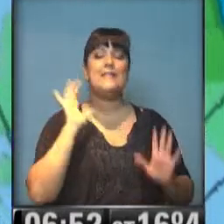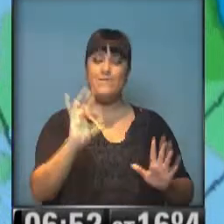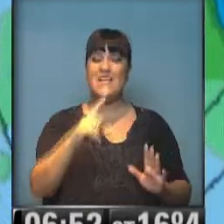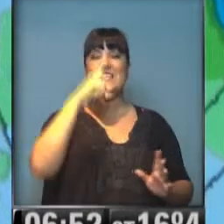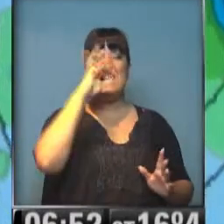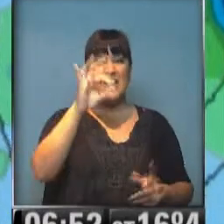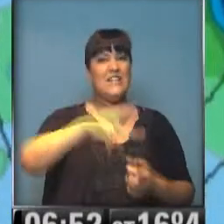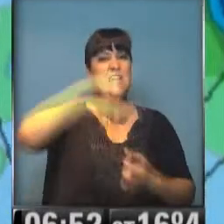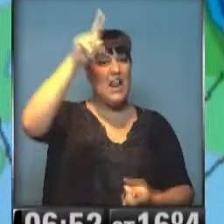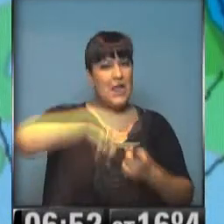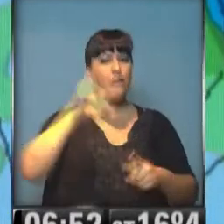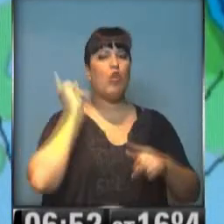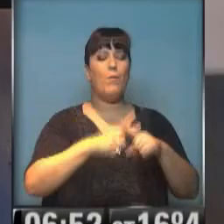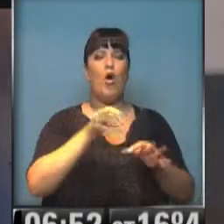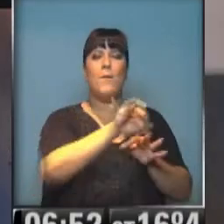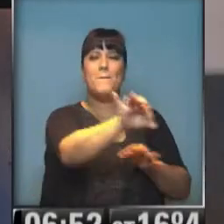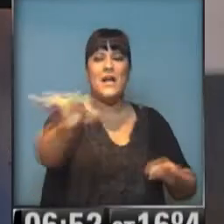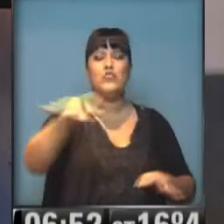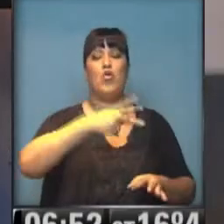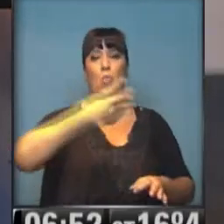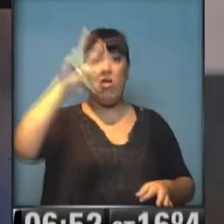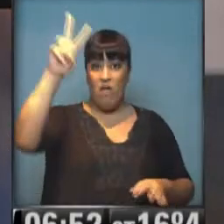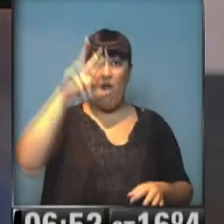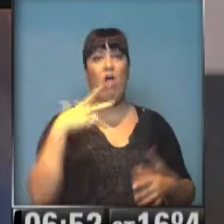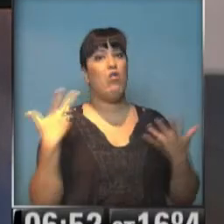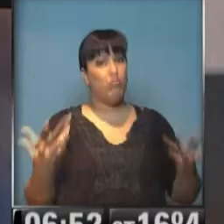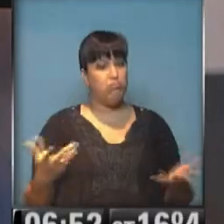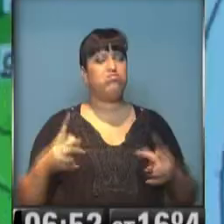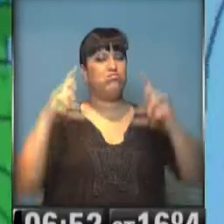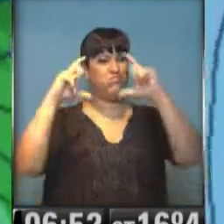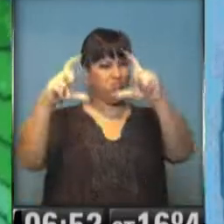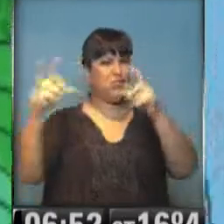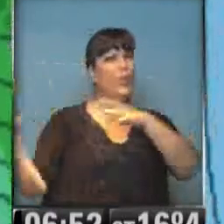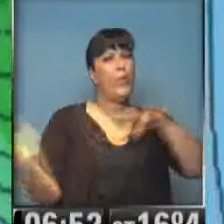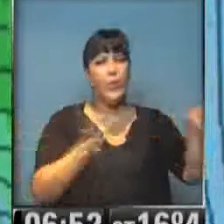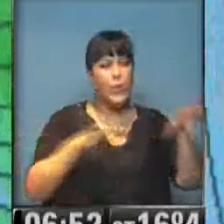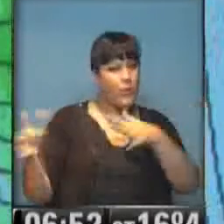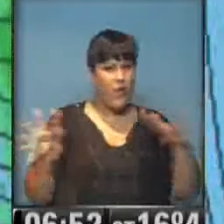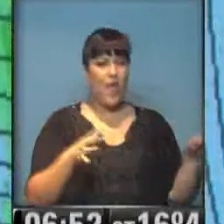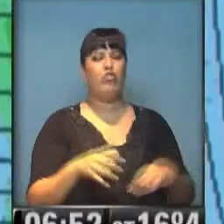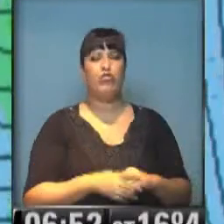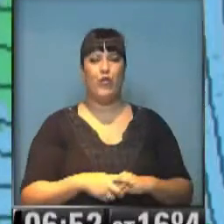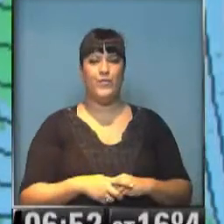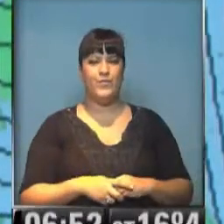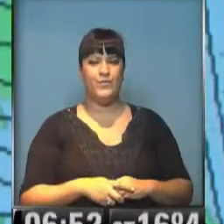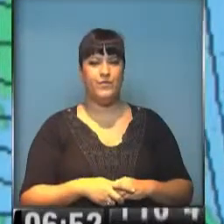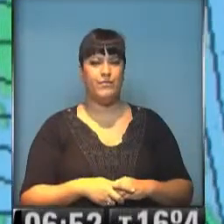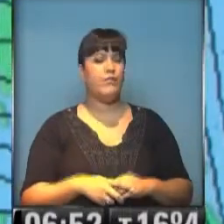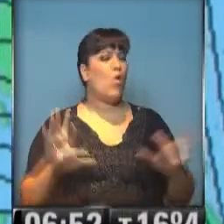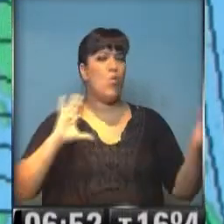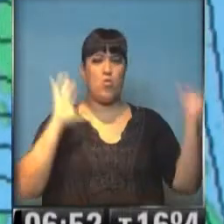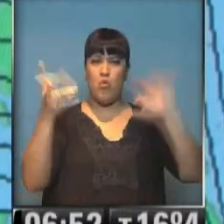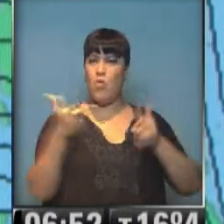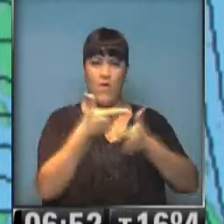litros de agua por metro cuadrado. Anticiclonazo, zapatilla entrando a la zona central, nada de nubes